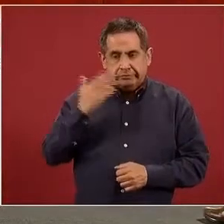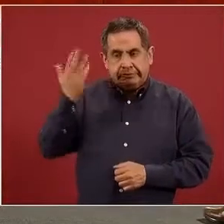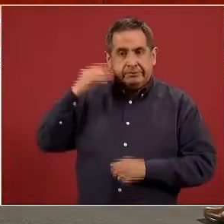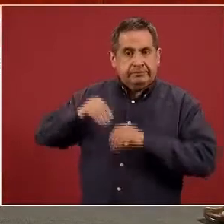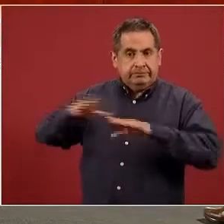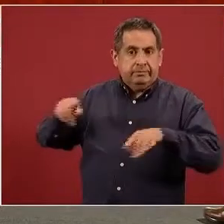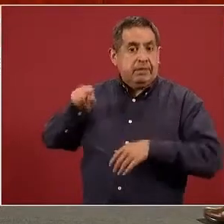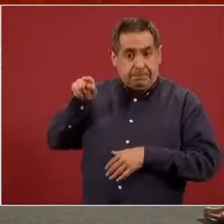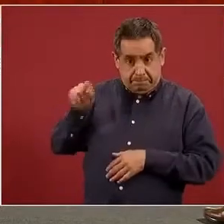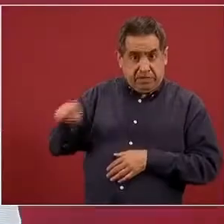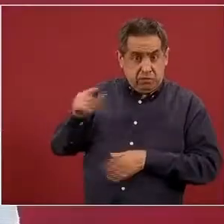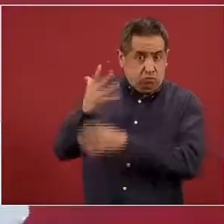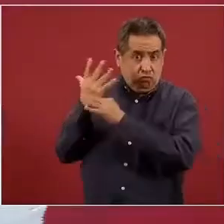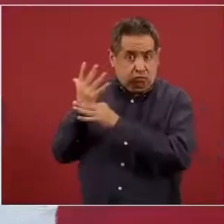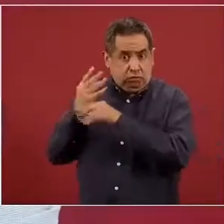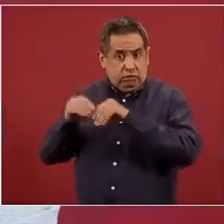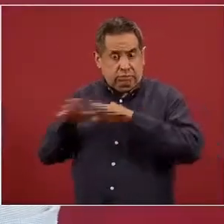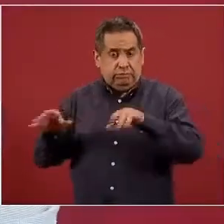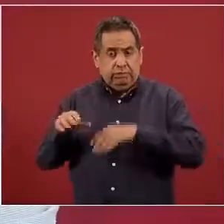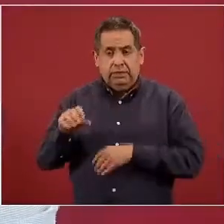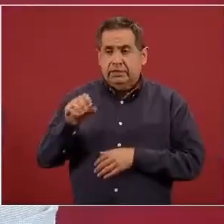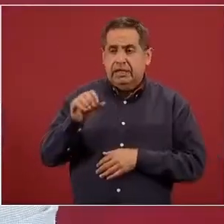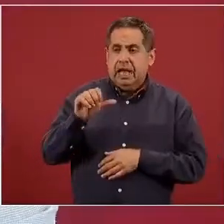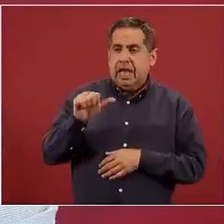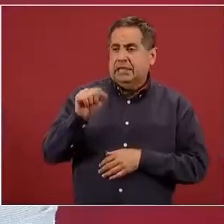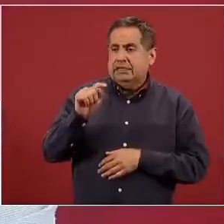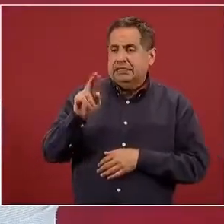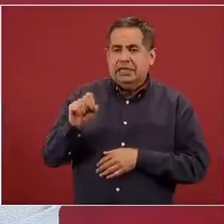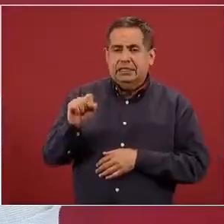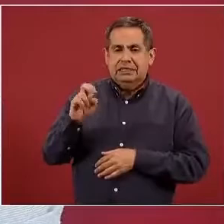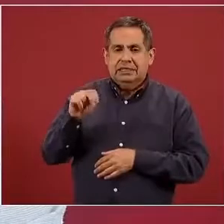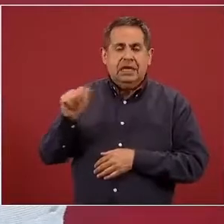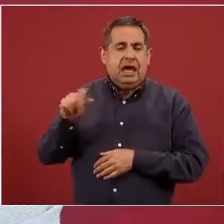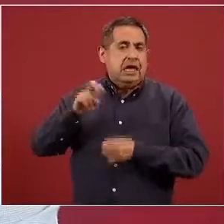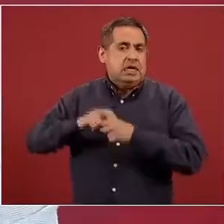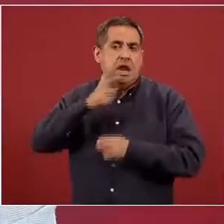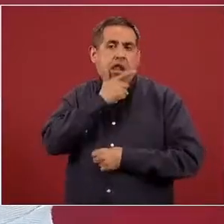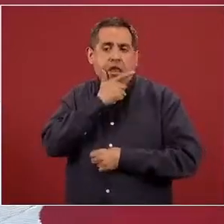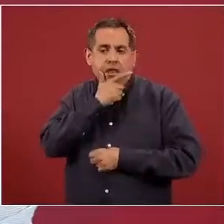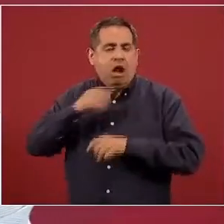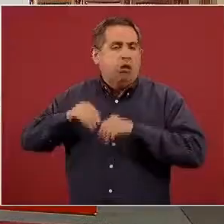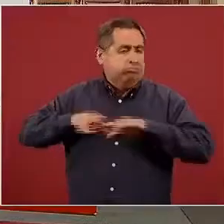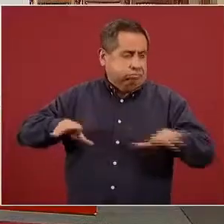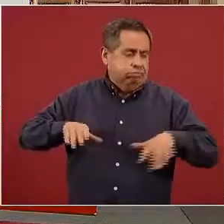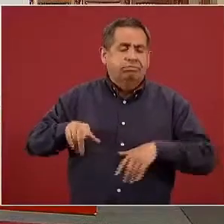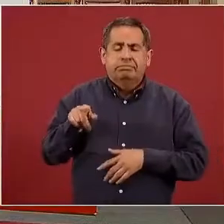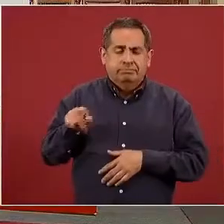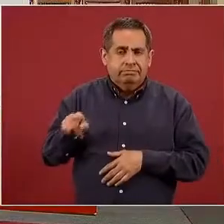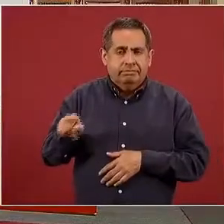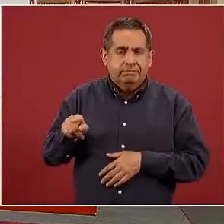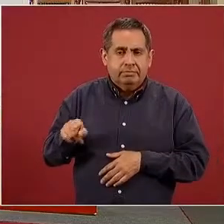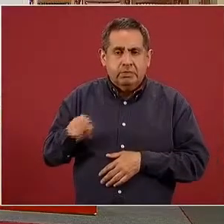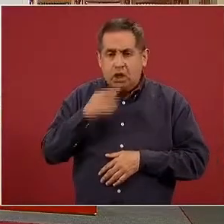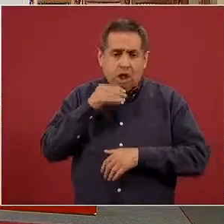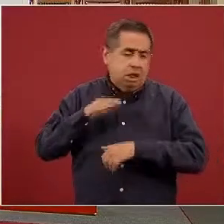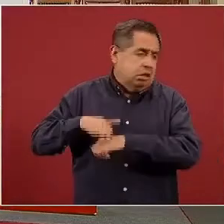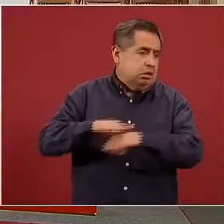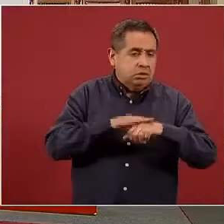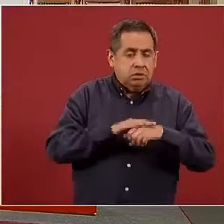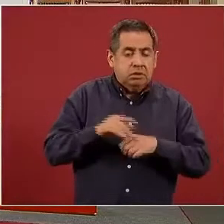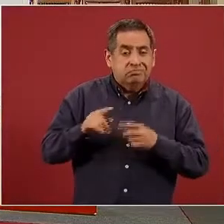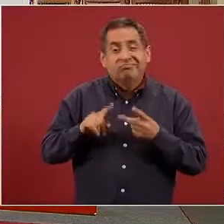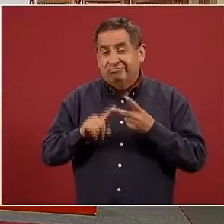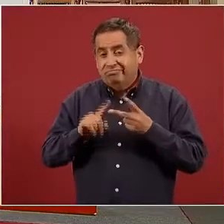propio laboratorio AstraZeneca, con residencia principalmente en el Reino Unido, hizo público que